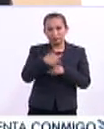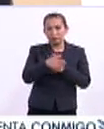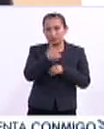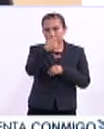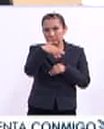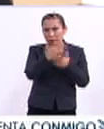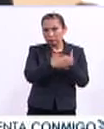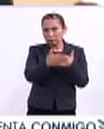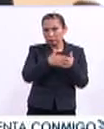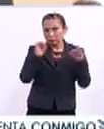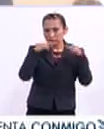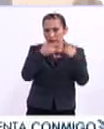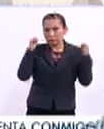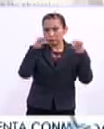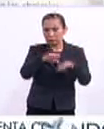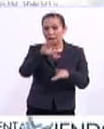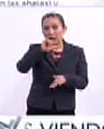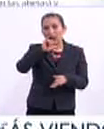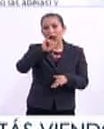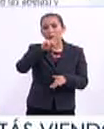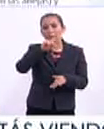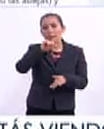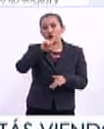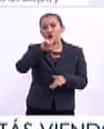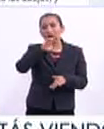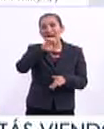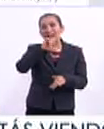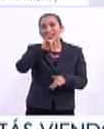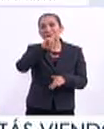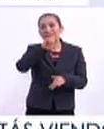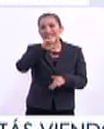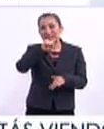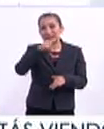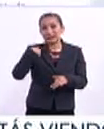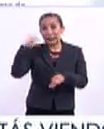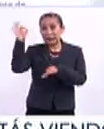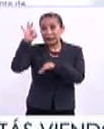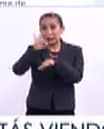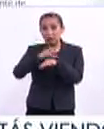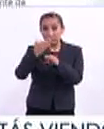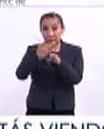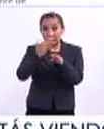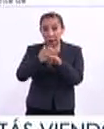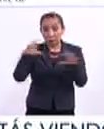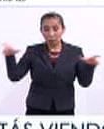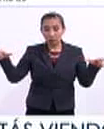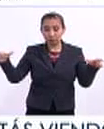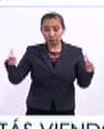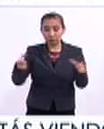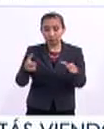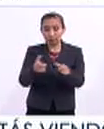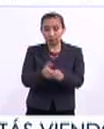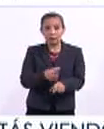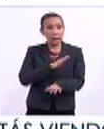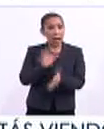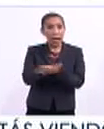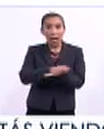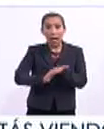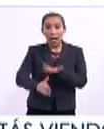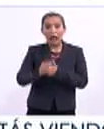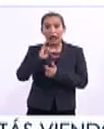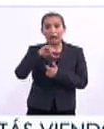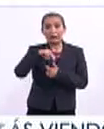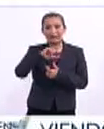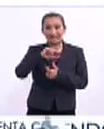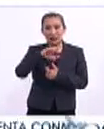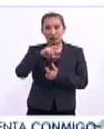tenemos es sobre el apocalipsis de insectos que está aconteciendo ahora mismo. Se están extinguiendo los insectos.